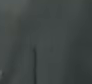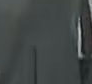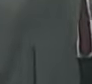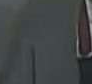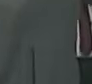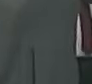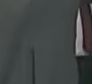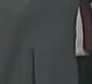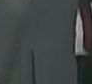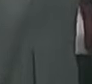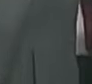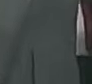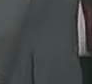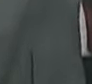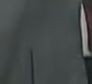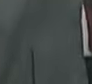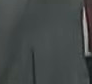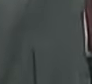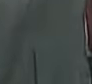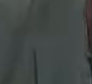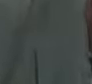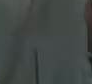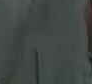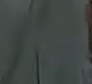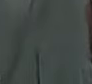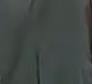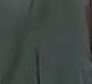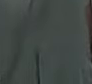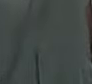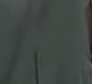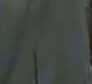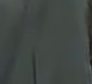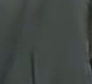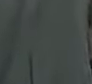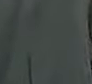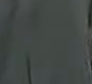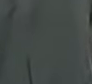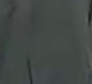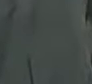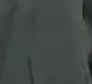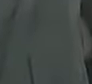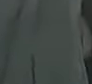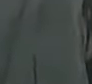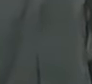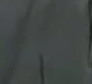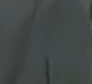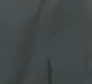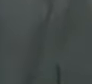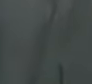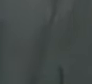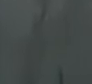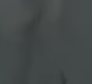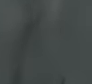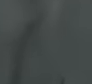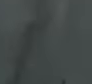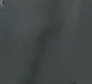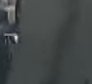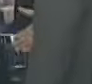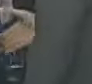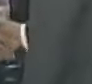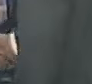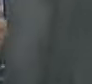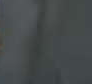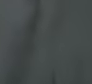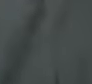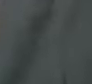jornada histórica, donde también forman parte estos hombres y mujeres de la Fuerza Armada Nacional Bolivariana que han hecho un